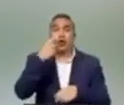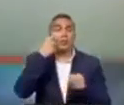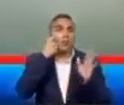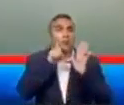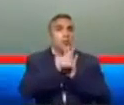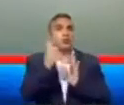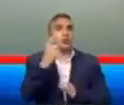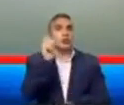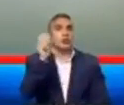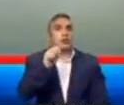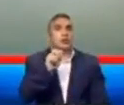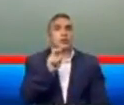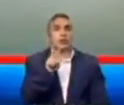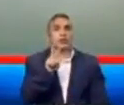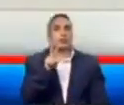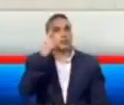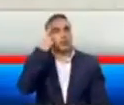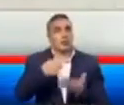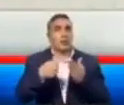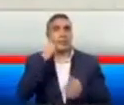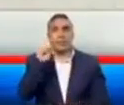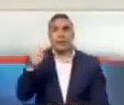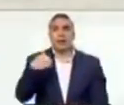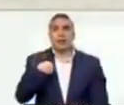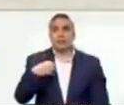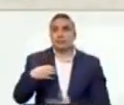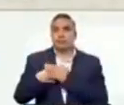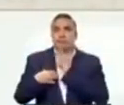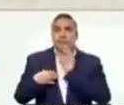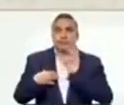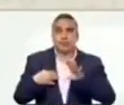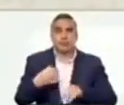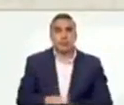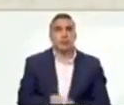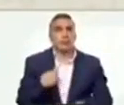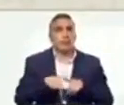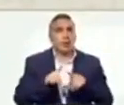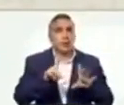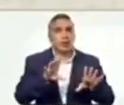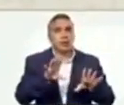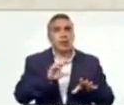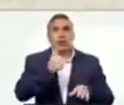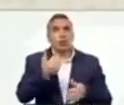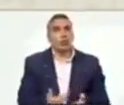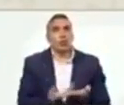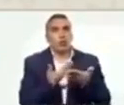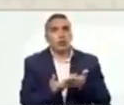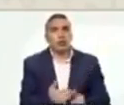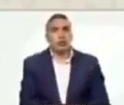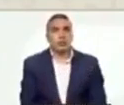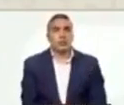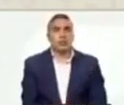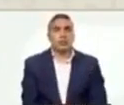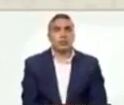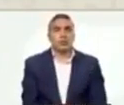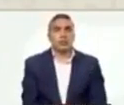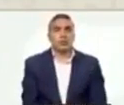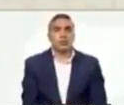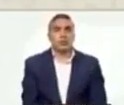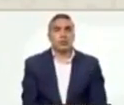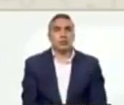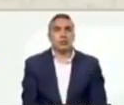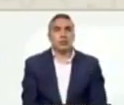sólo necesitaba dos para su padre que tenía al cob y 19 pero le hicieron otra propuesta que era